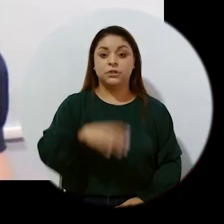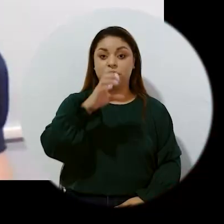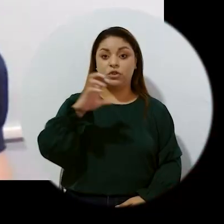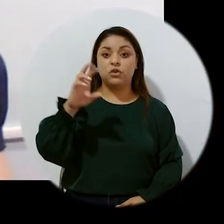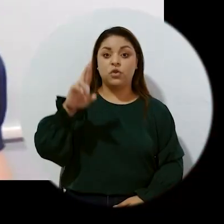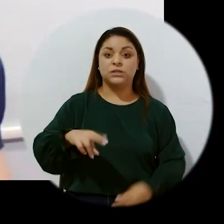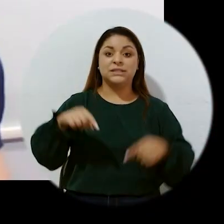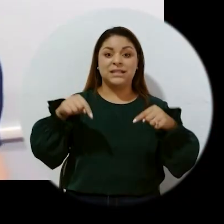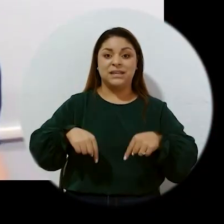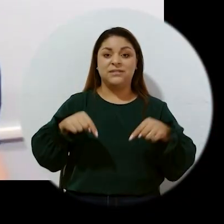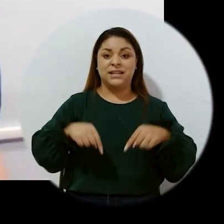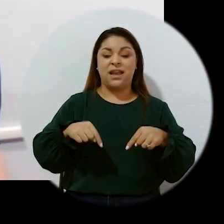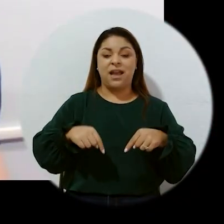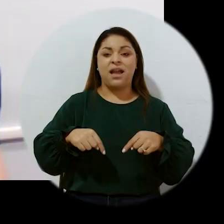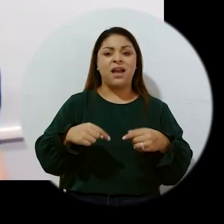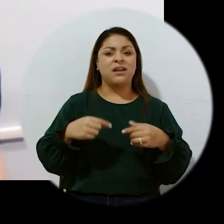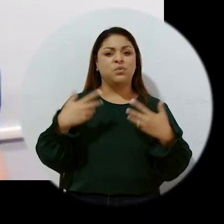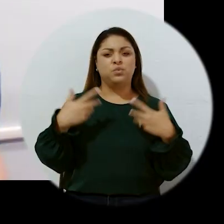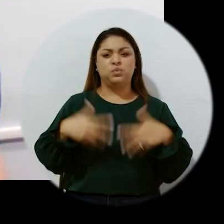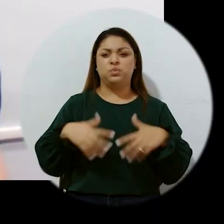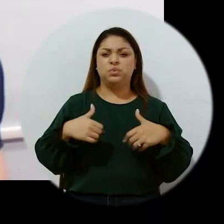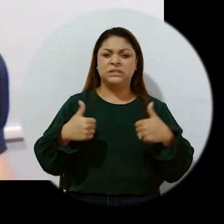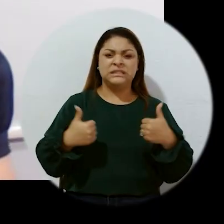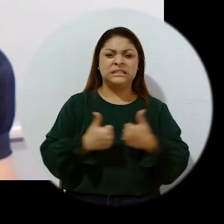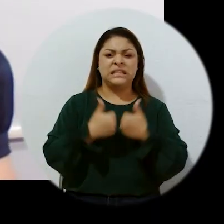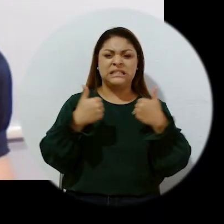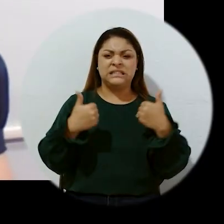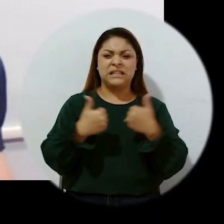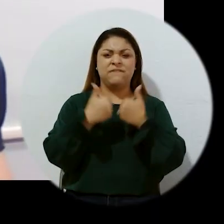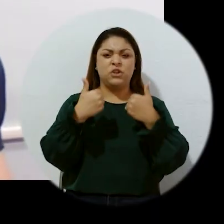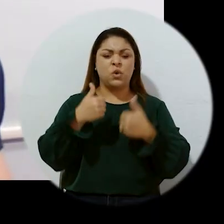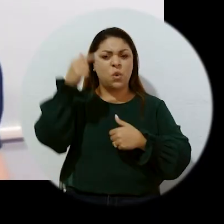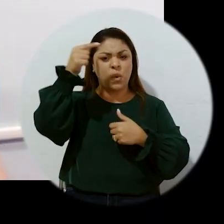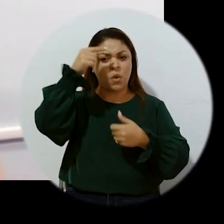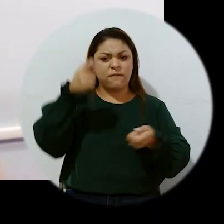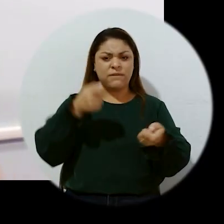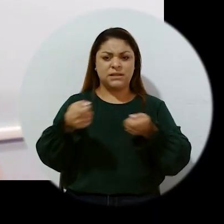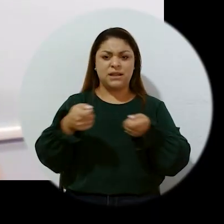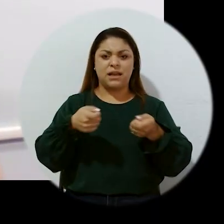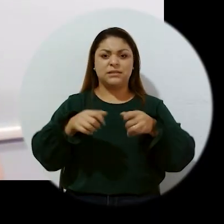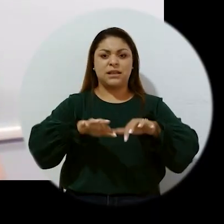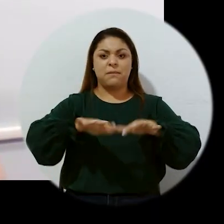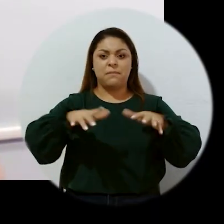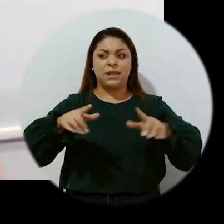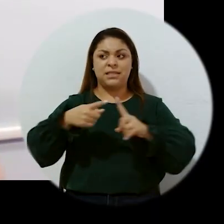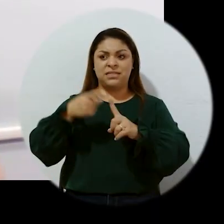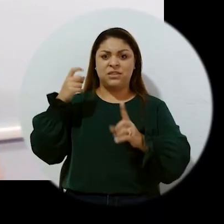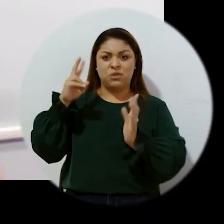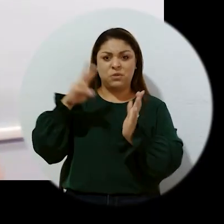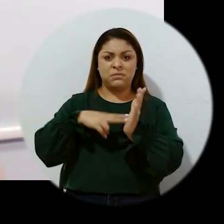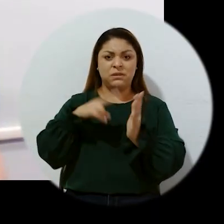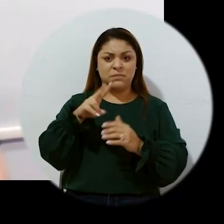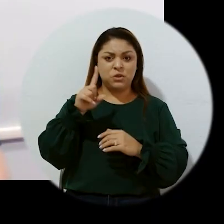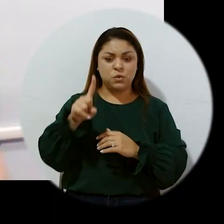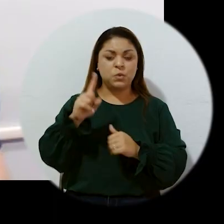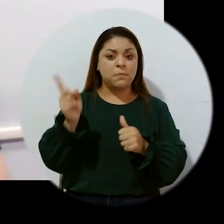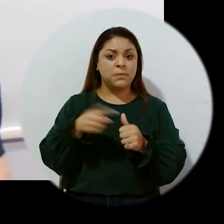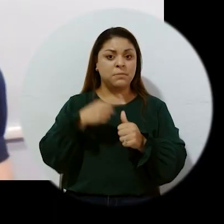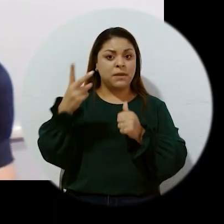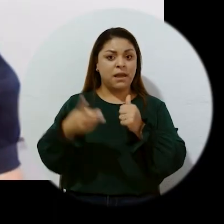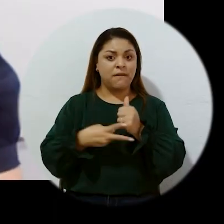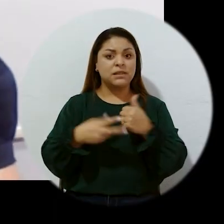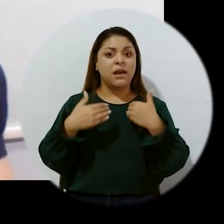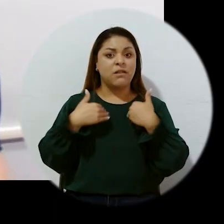Costa Rica es todo un desafío lo que es la gobernanza marina. Desde el 2021, por primera vez hubo